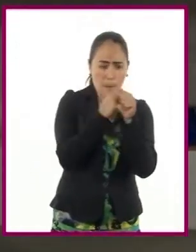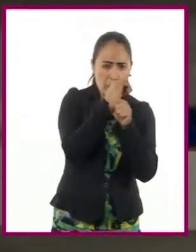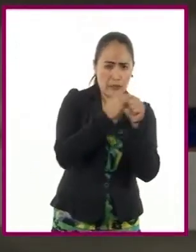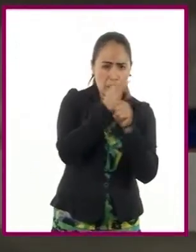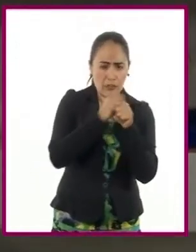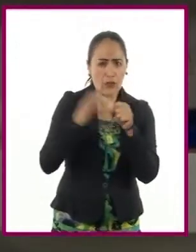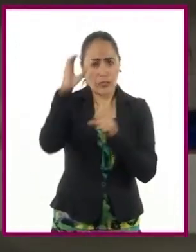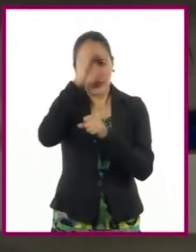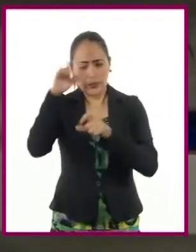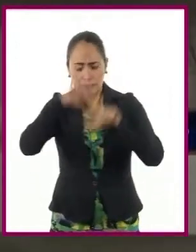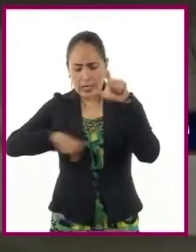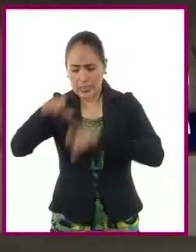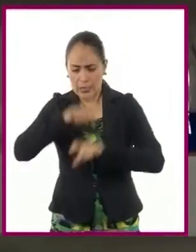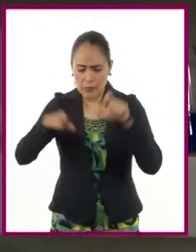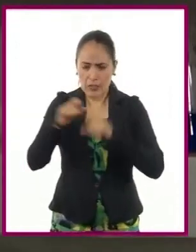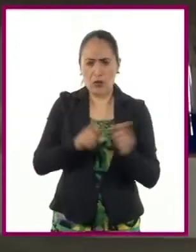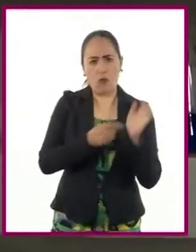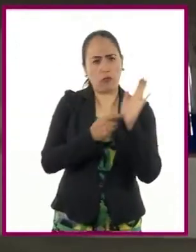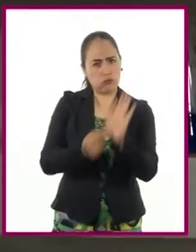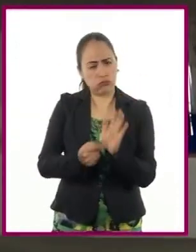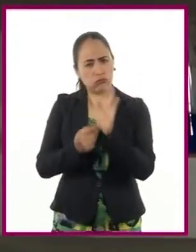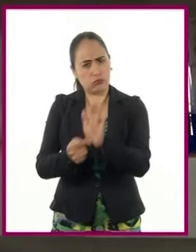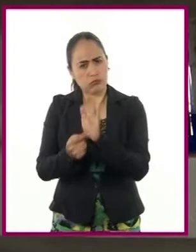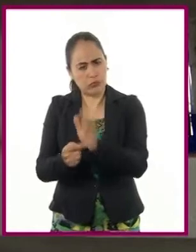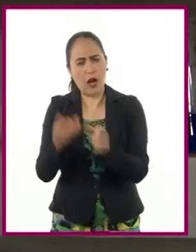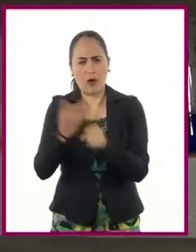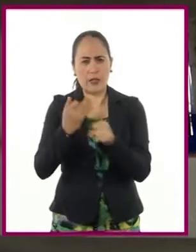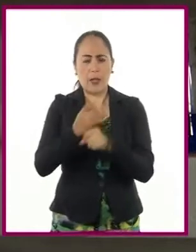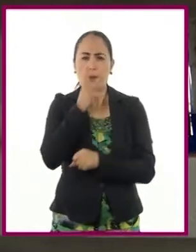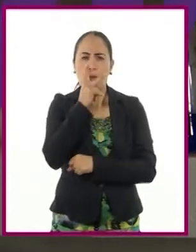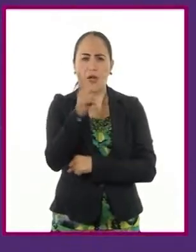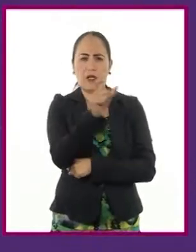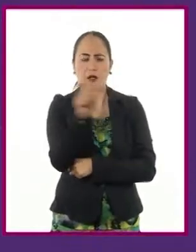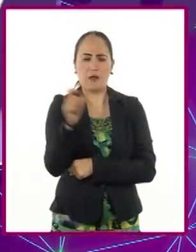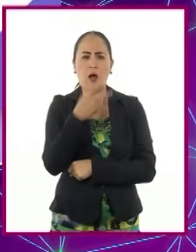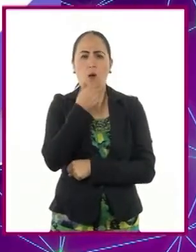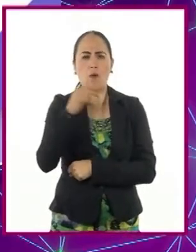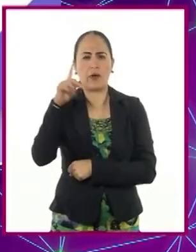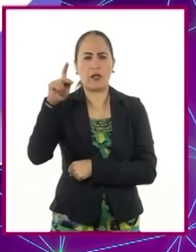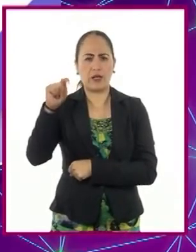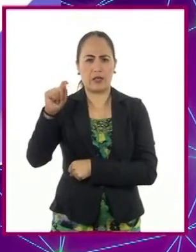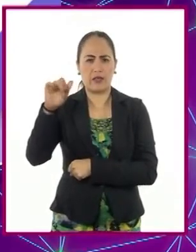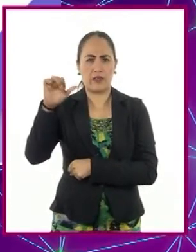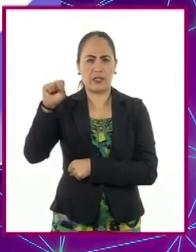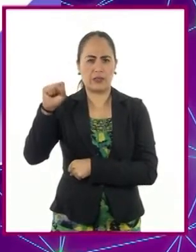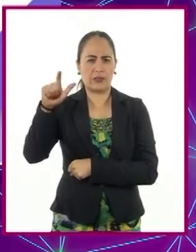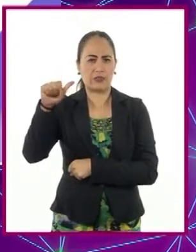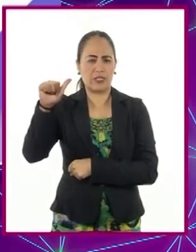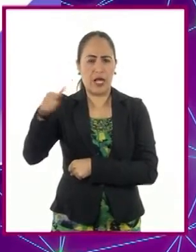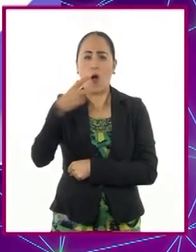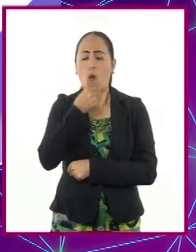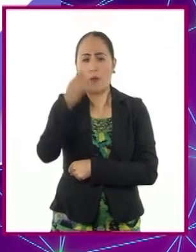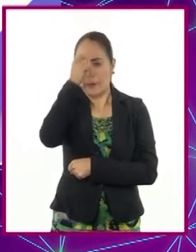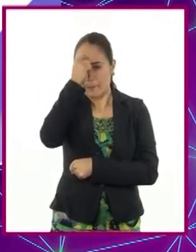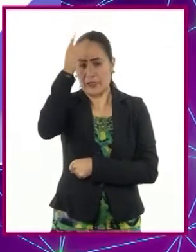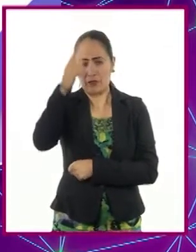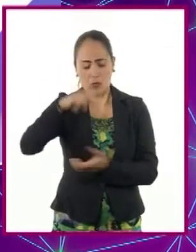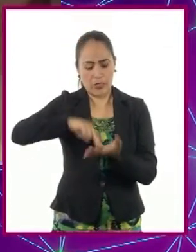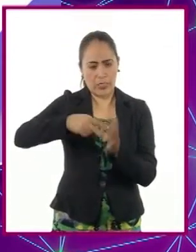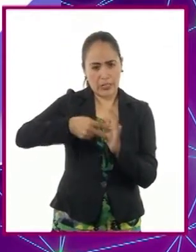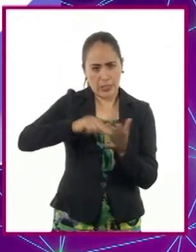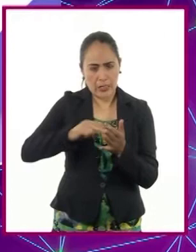las ciencias químicas. Les comparto esta frase célebre de Nikola Tesla. Fue un inventor, ingeniero y